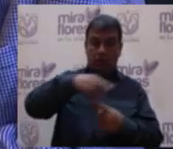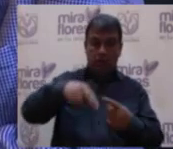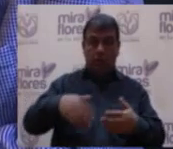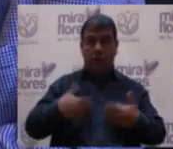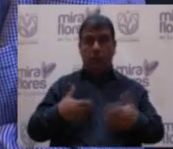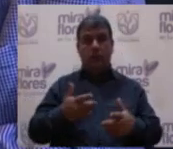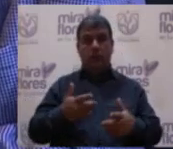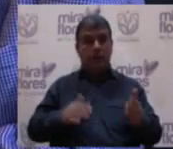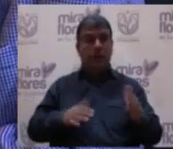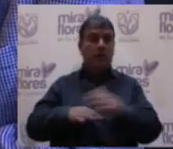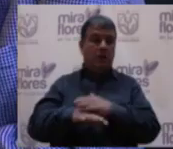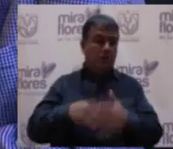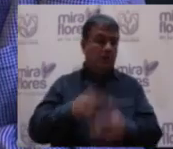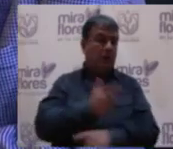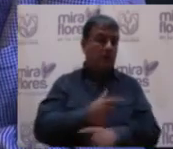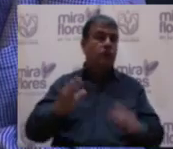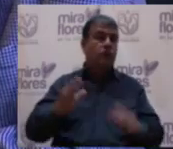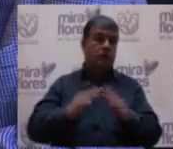más libremente.